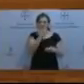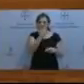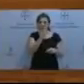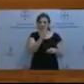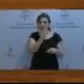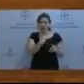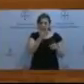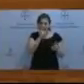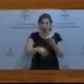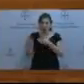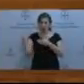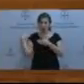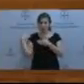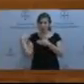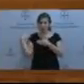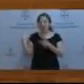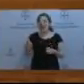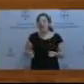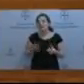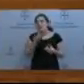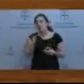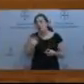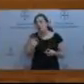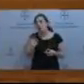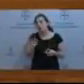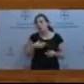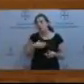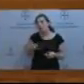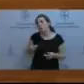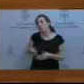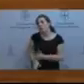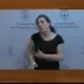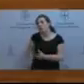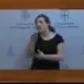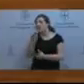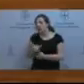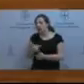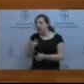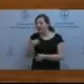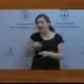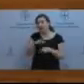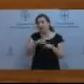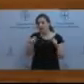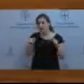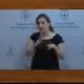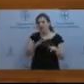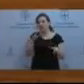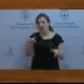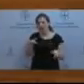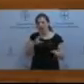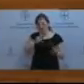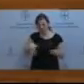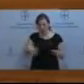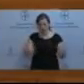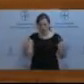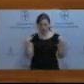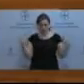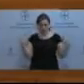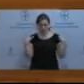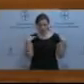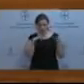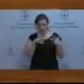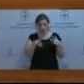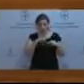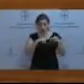gastaba, o mejor dicho, quién se lo quedaba, pues entonces existe una especial sensibilidad en Asturias que nos hace, que nos duela, que esas obras que no se